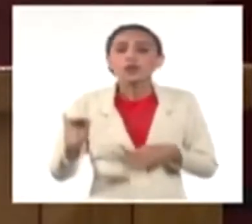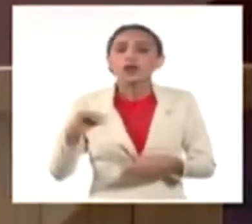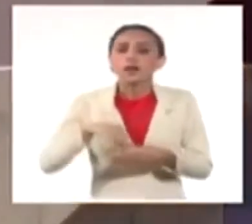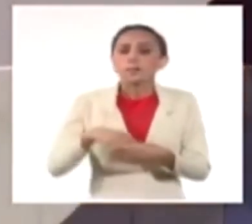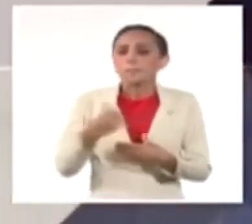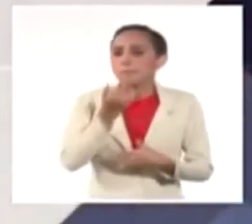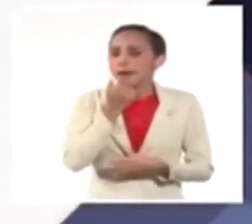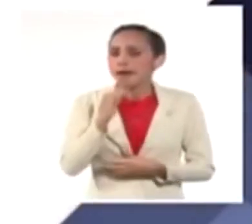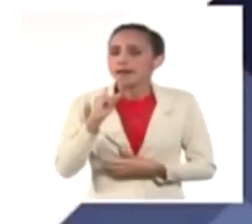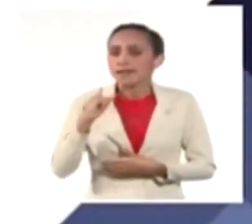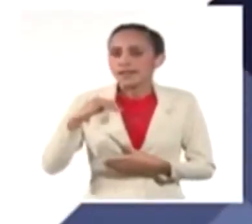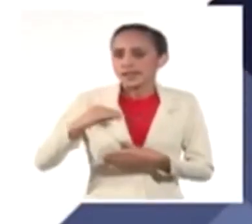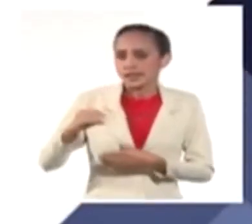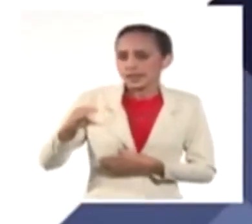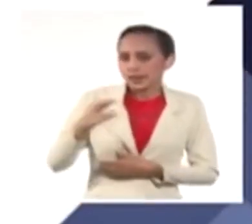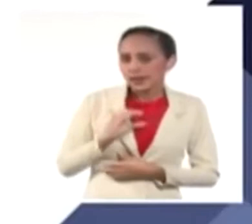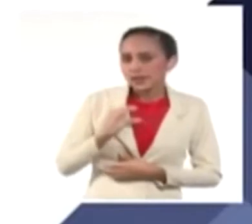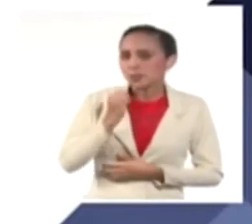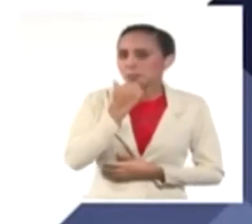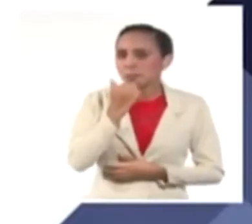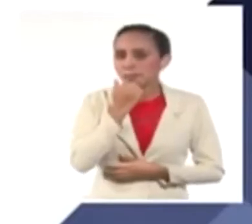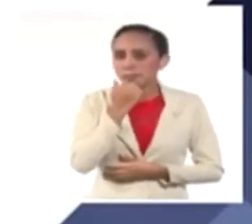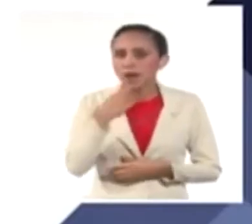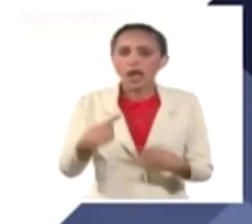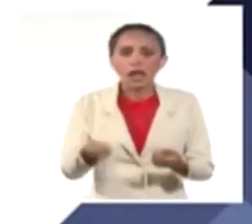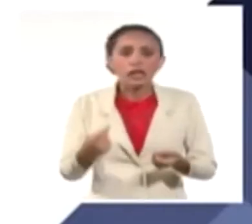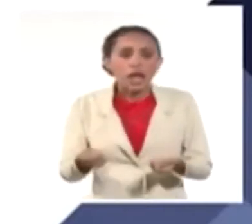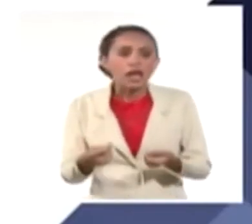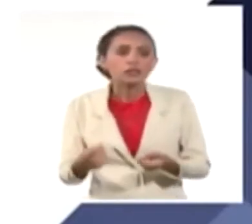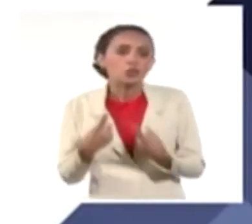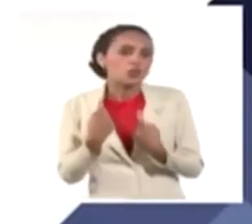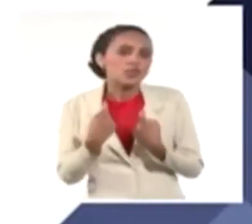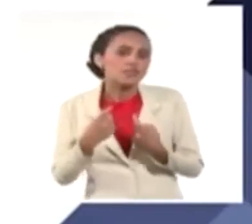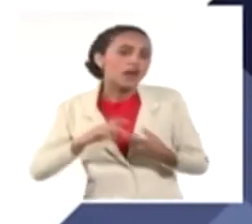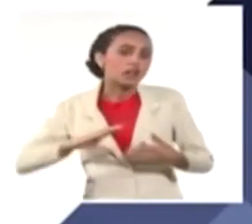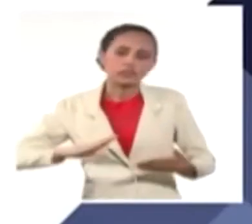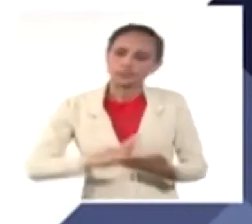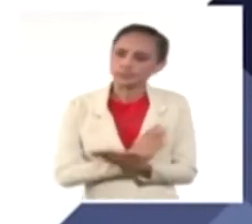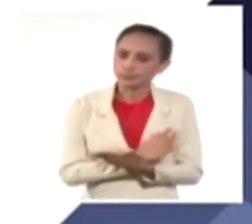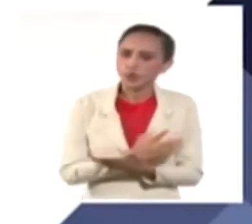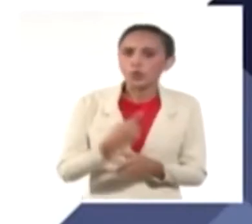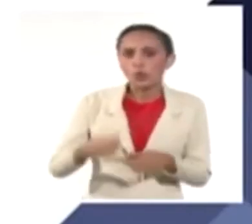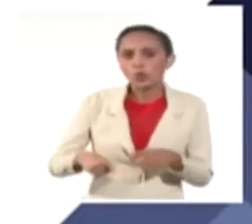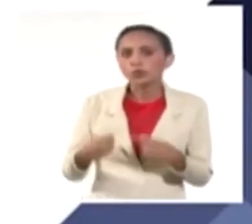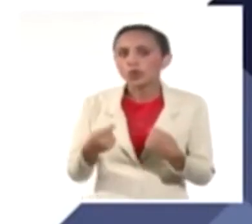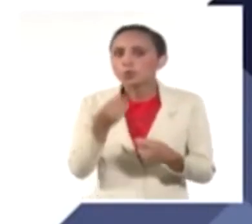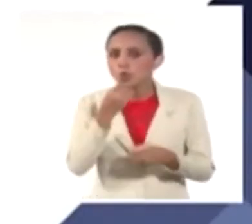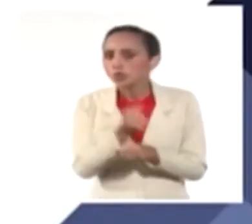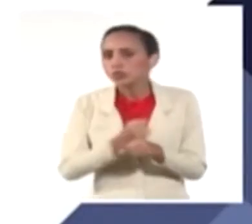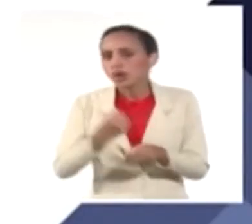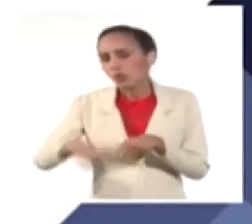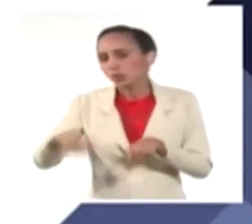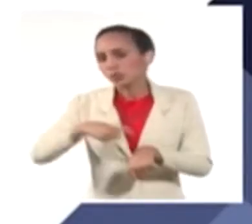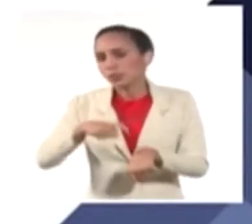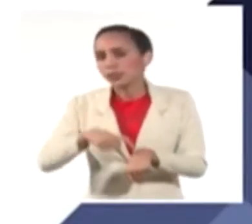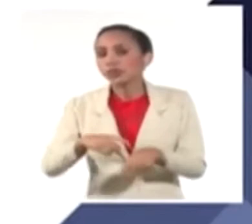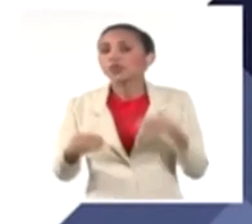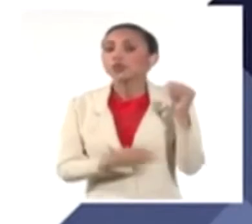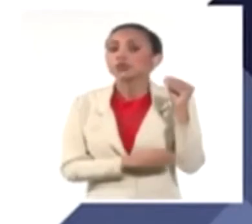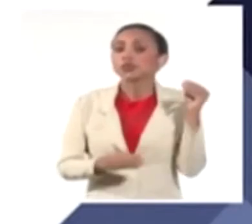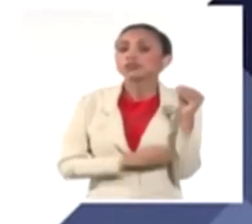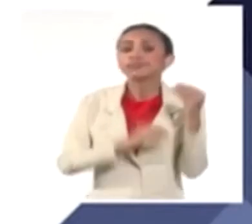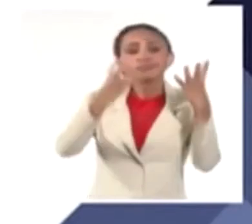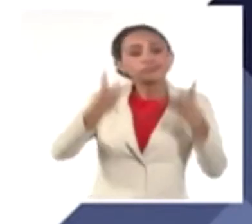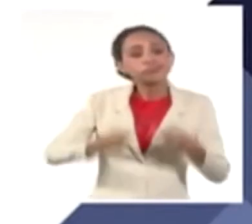ingresos, eliminar los gastos innecesarios o postergables, fortalecer la contabilidad y eliminar